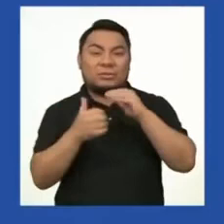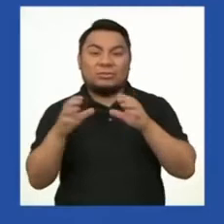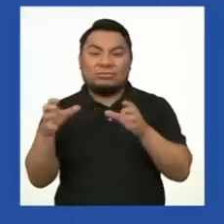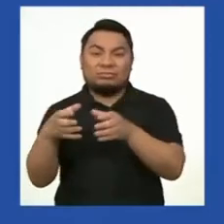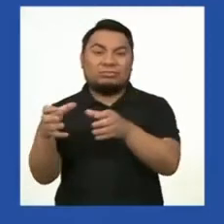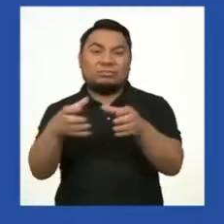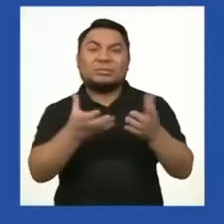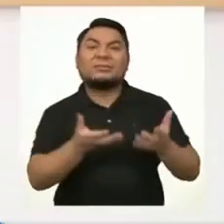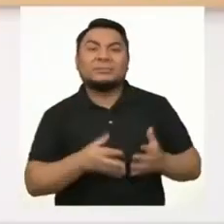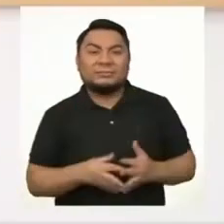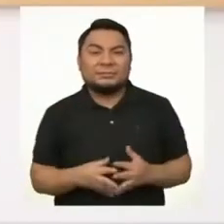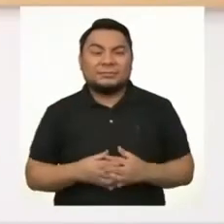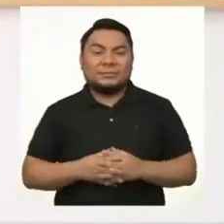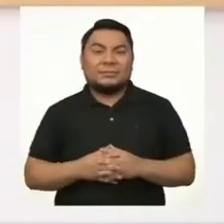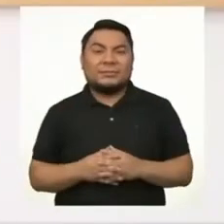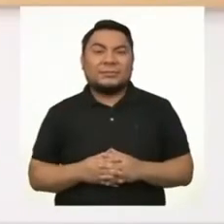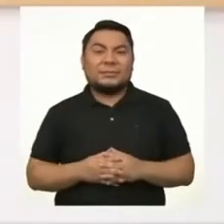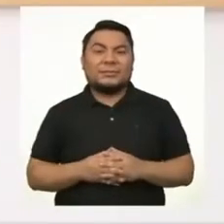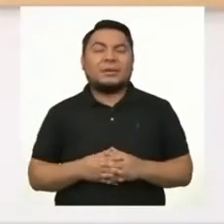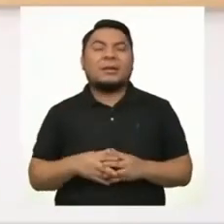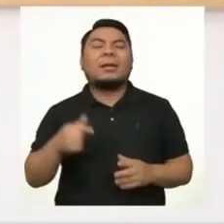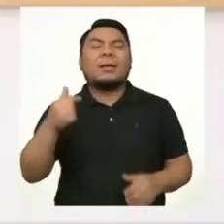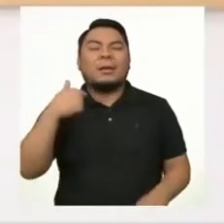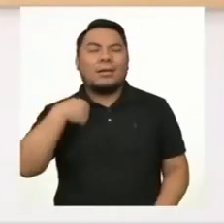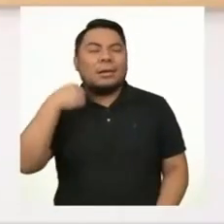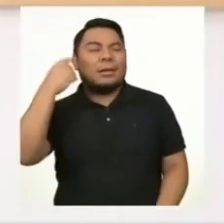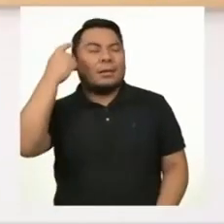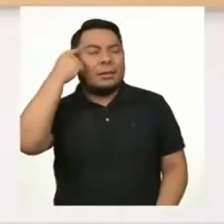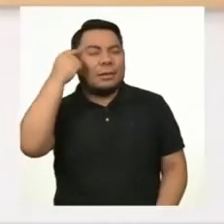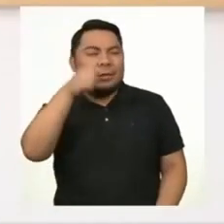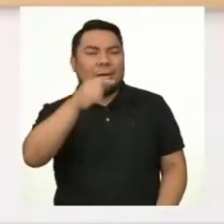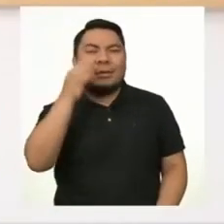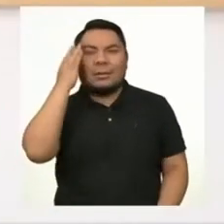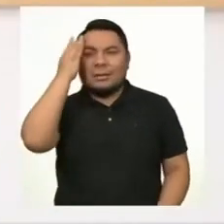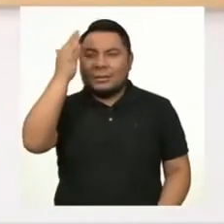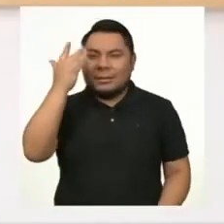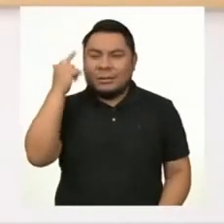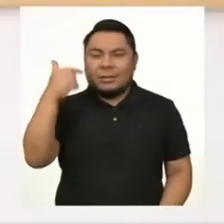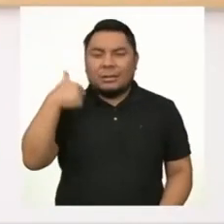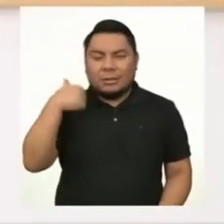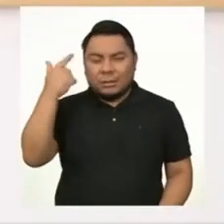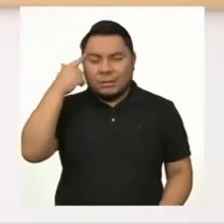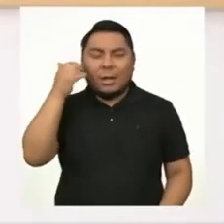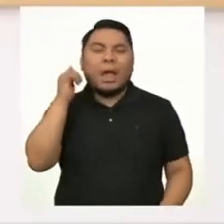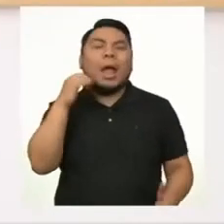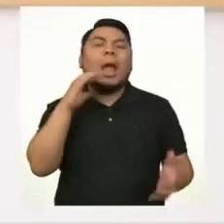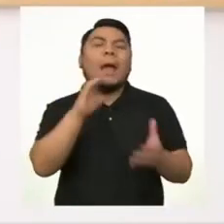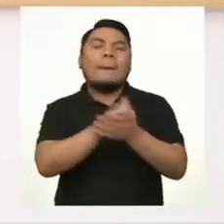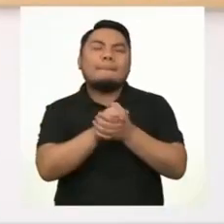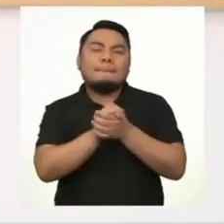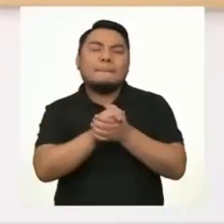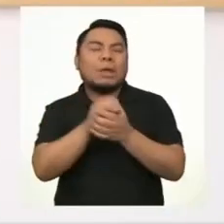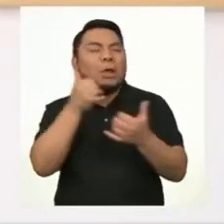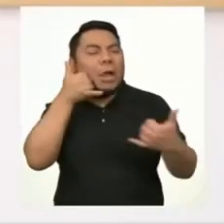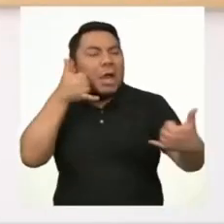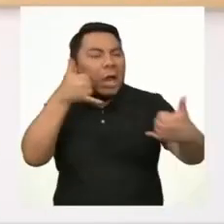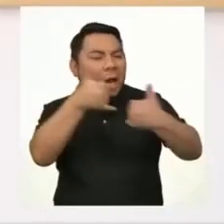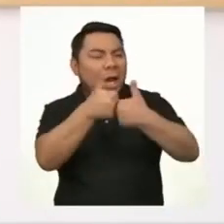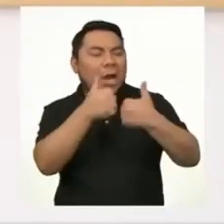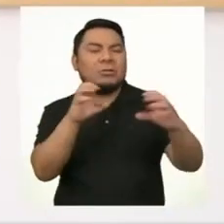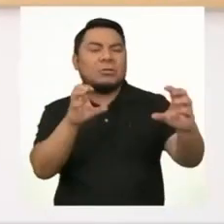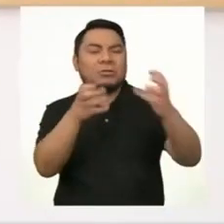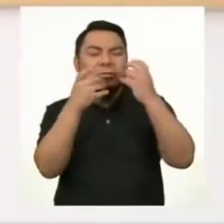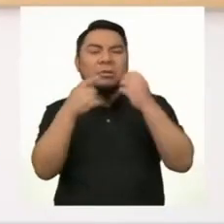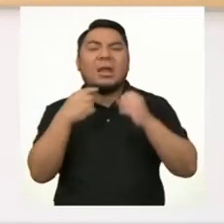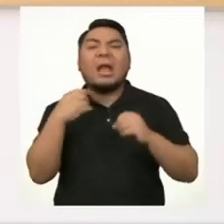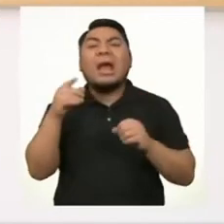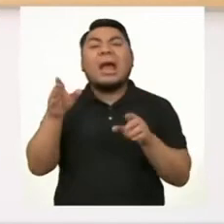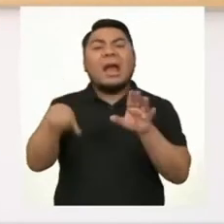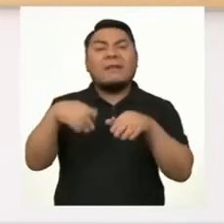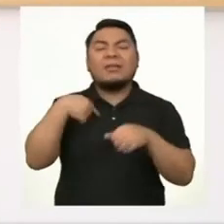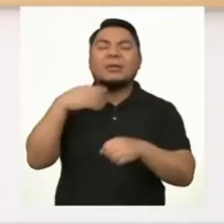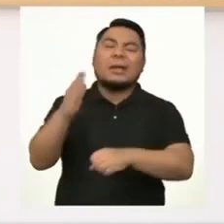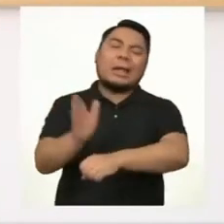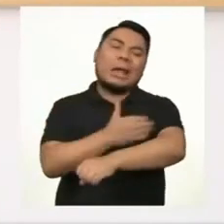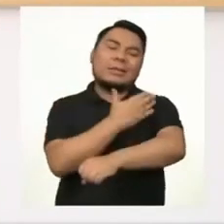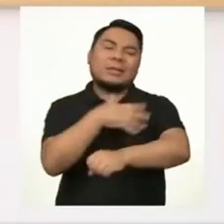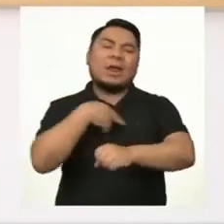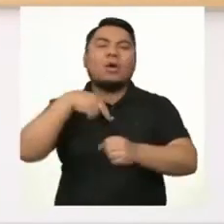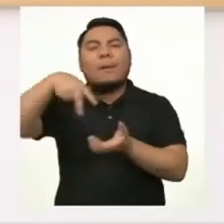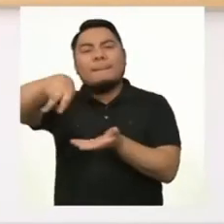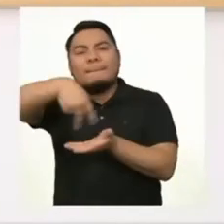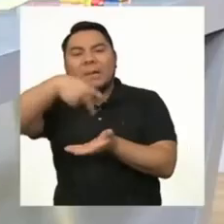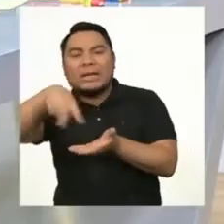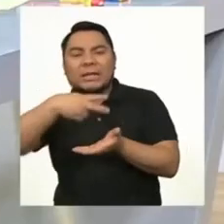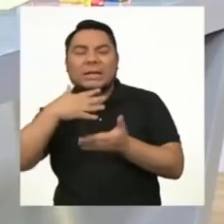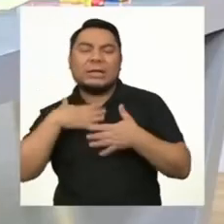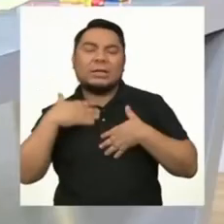sanitaria? Se me ocurre meditar, llamar a mis amigos, colegas, también a veces cantar, bailar para despejar mi mente